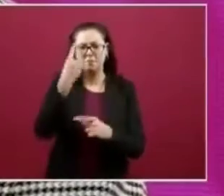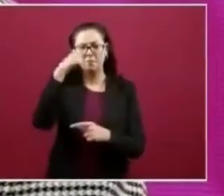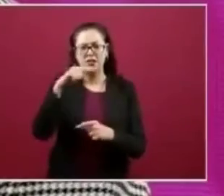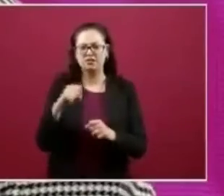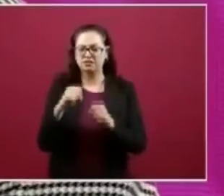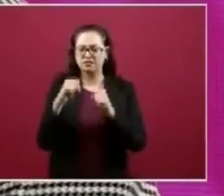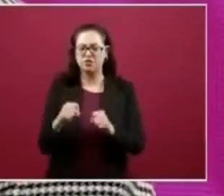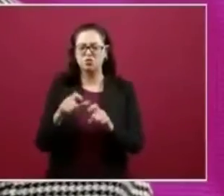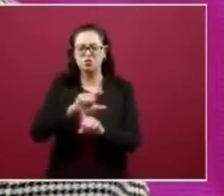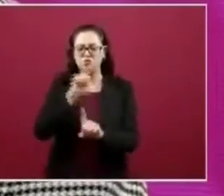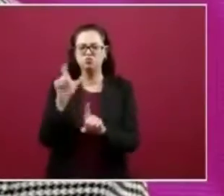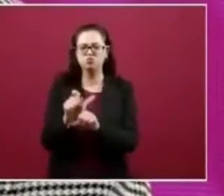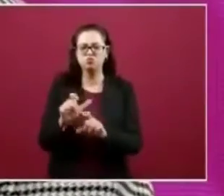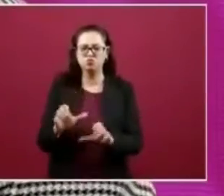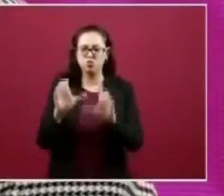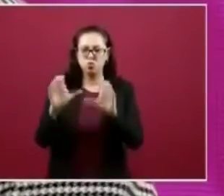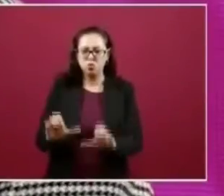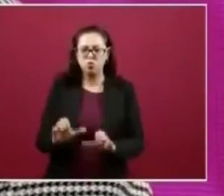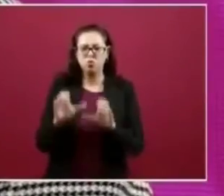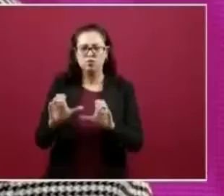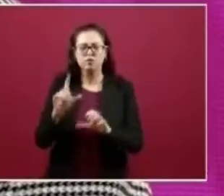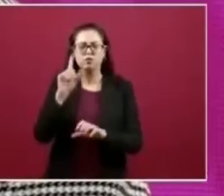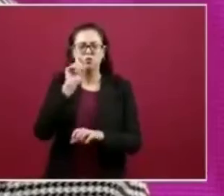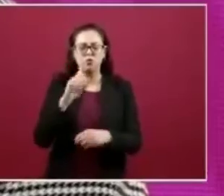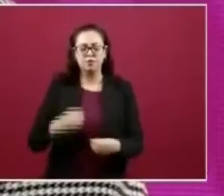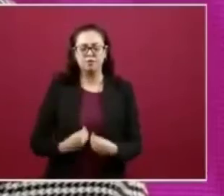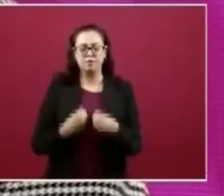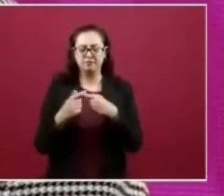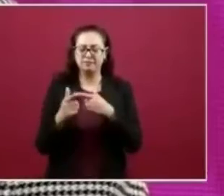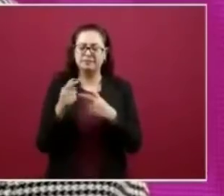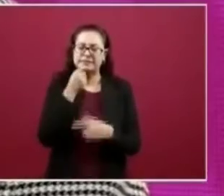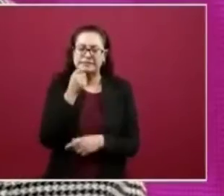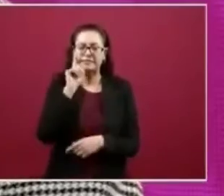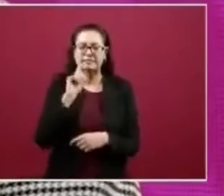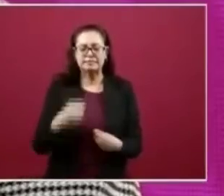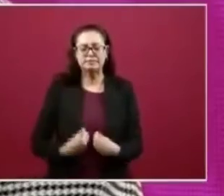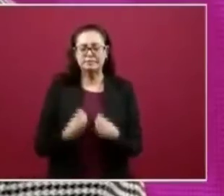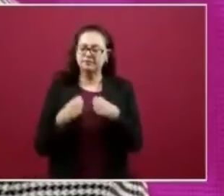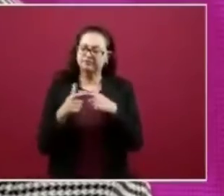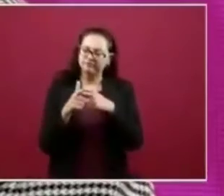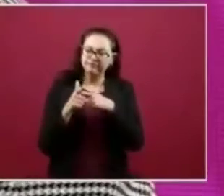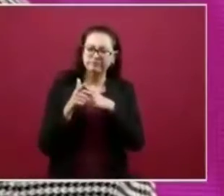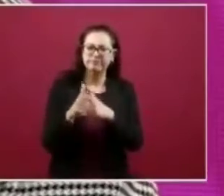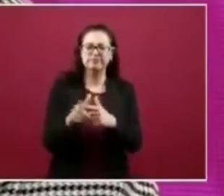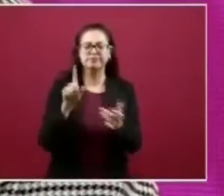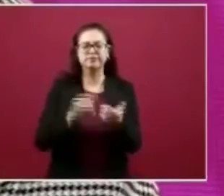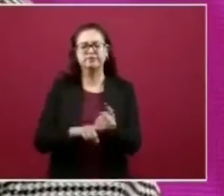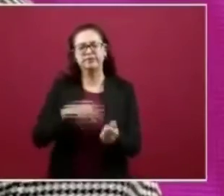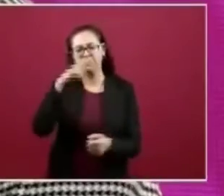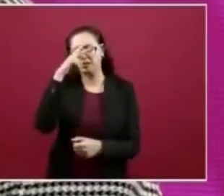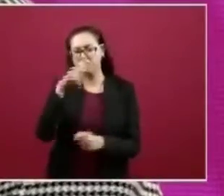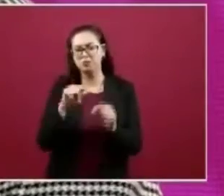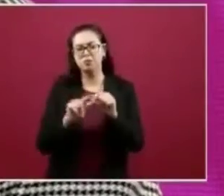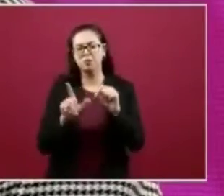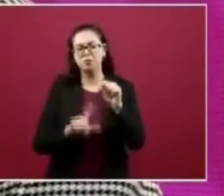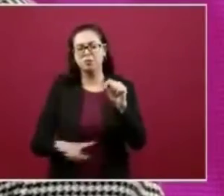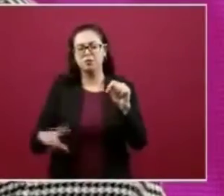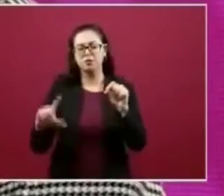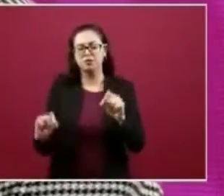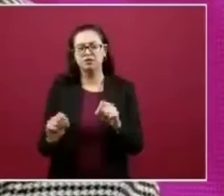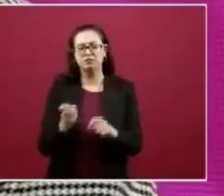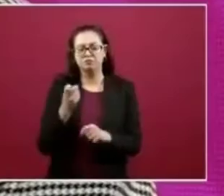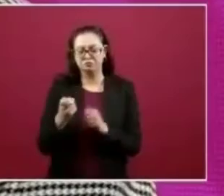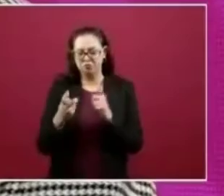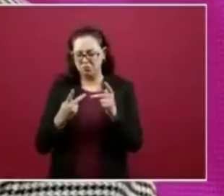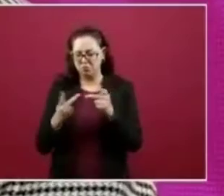la seguridad y la vida de las mujeres y niñas en nuestro país. Un plan de intervención